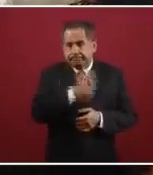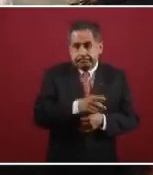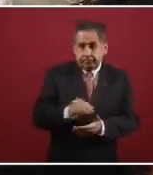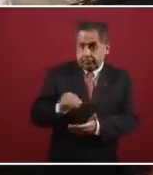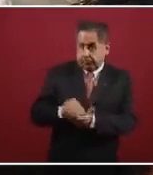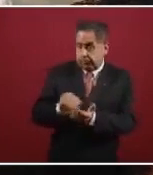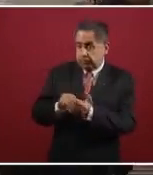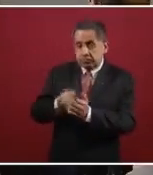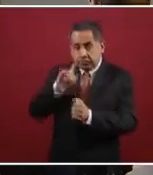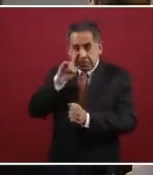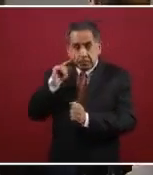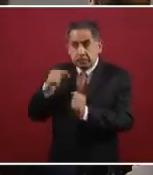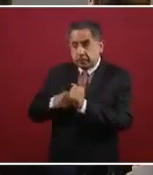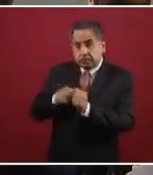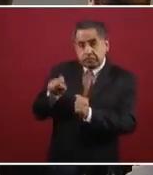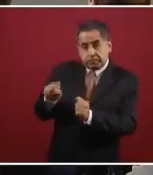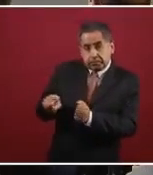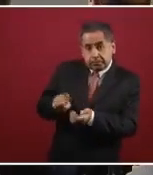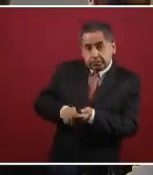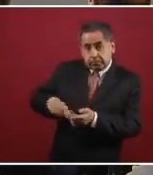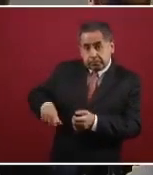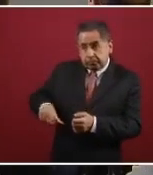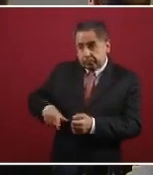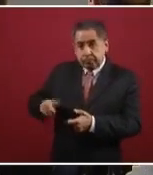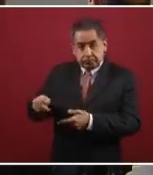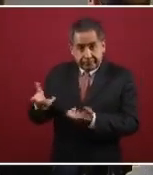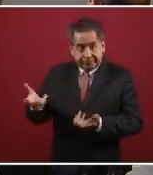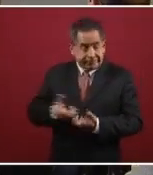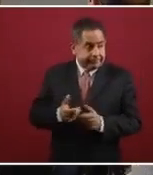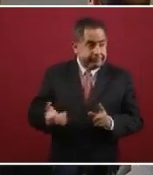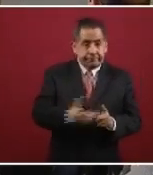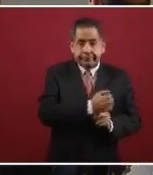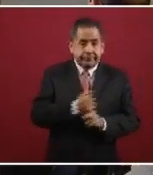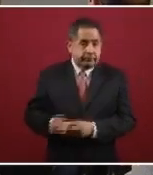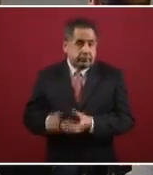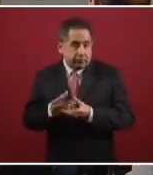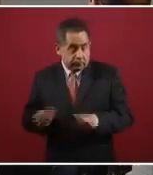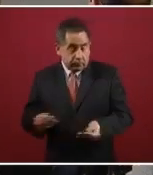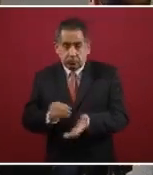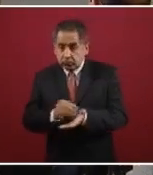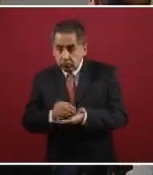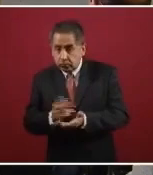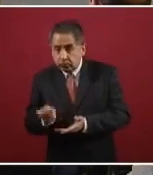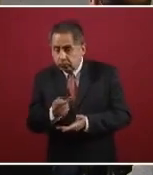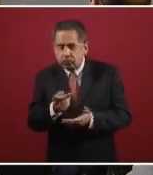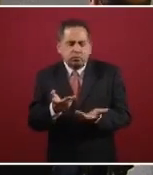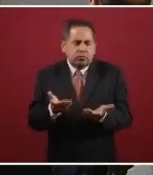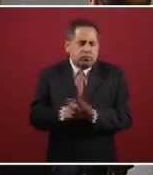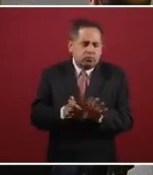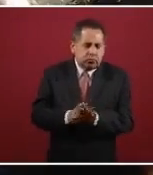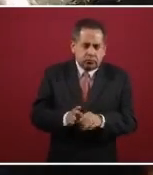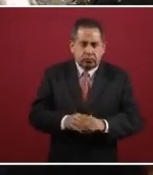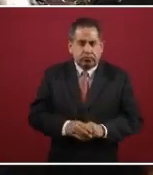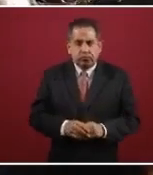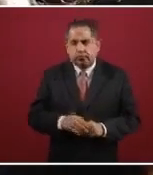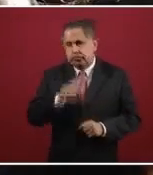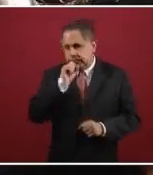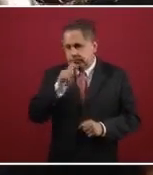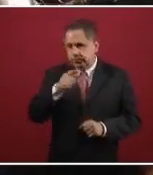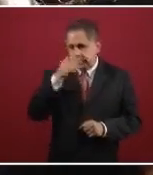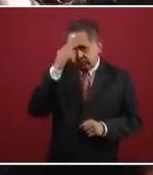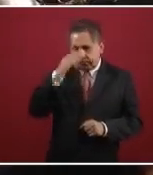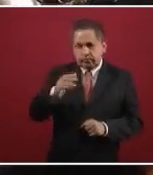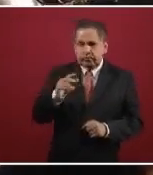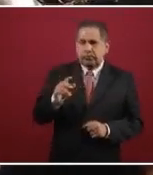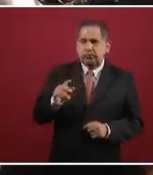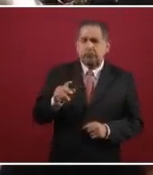persiste esta mala práctica en la República Mexicana? Quisiéramos su posicionamiento al respecto y también, sé que esto es de